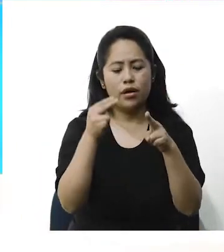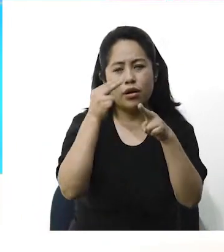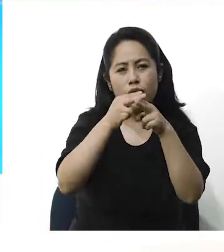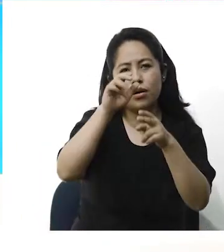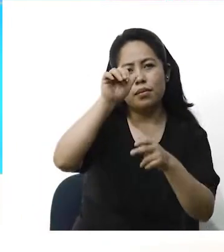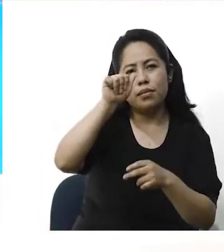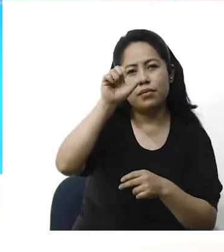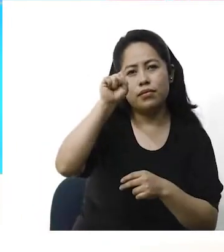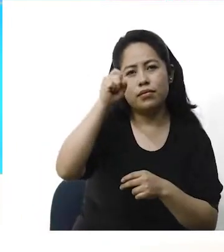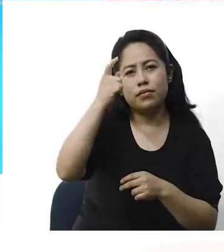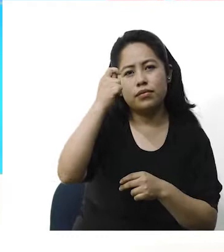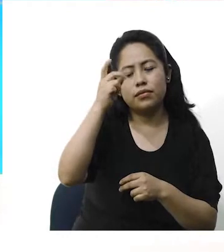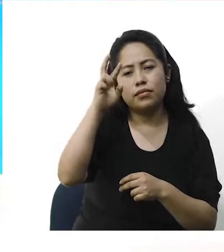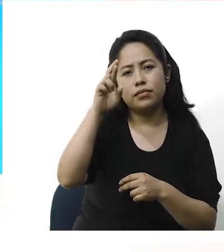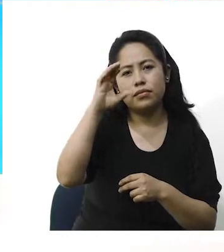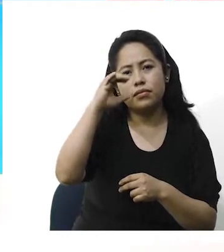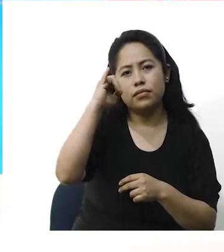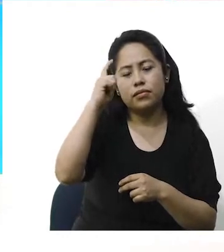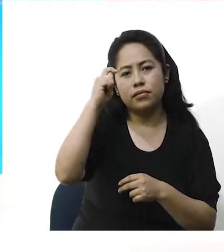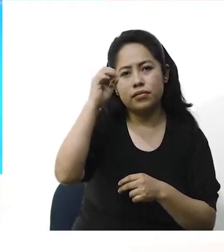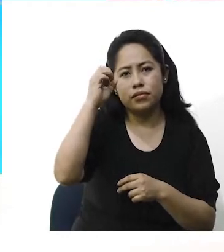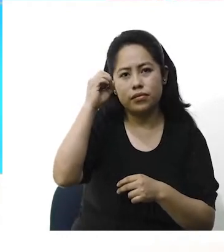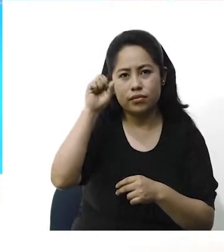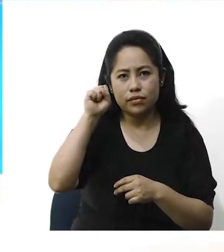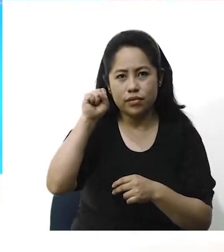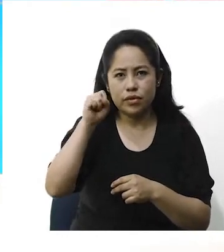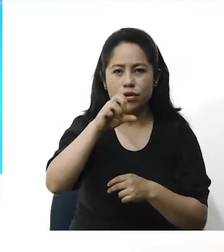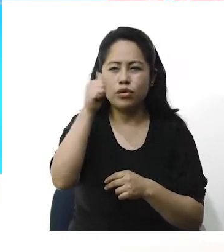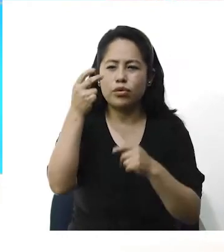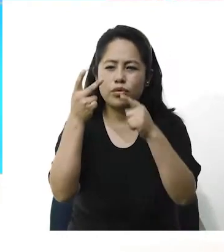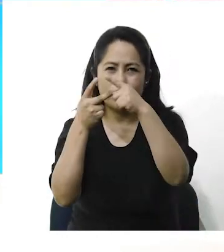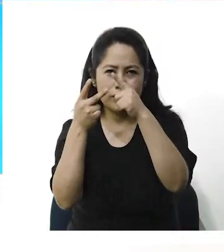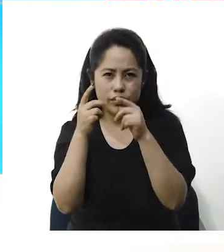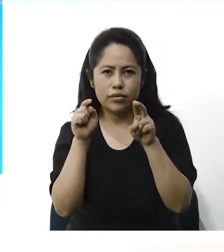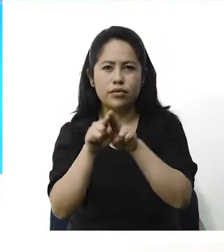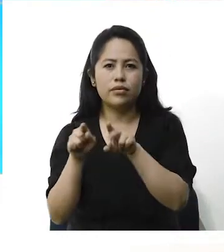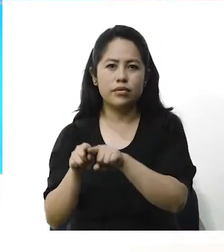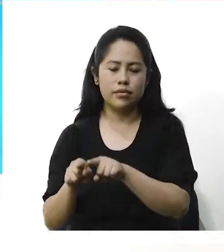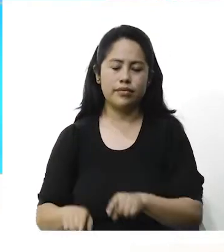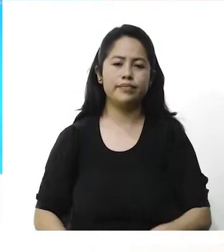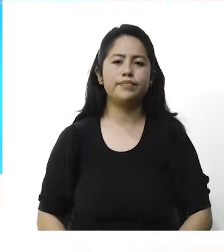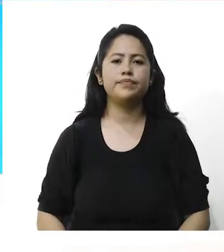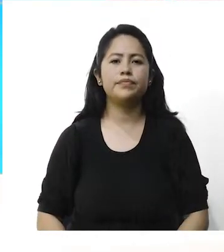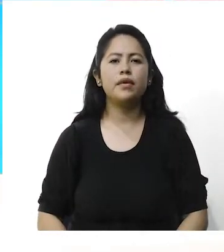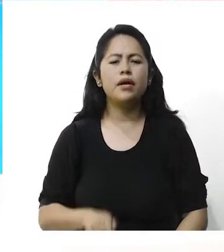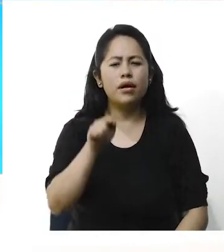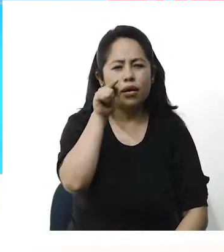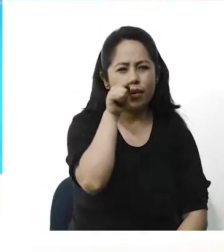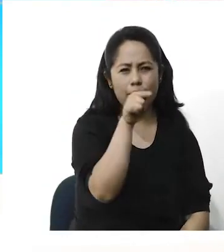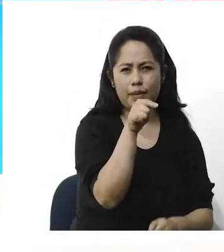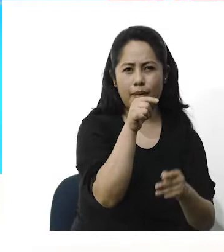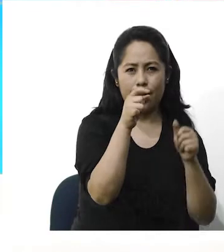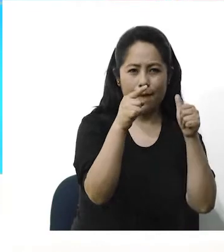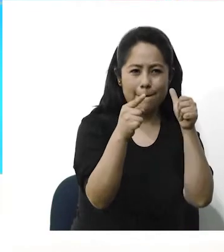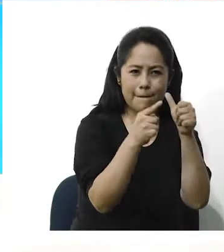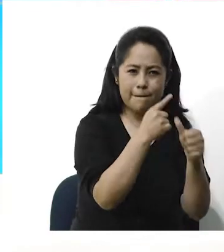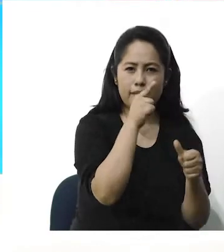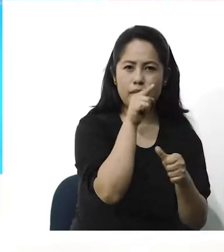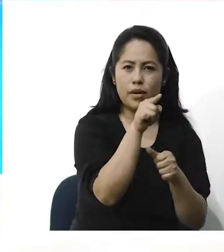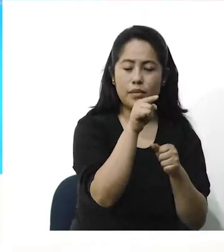los oligodendrocitos y las células de Schwann. Los astrocitos, como pueden